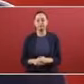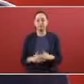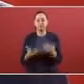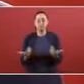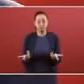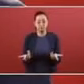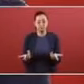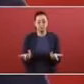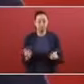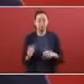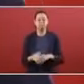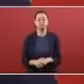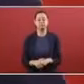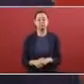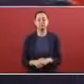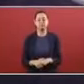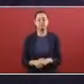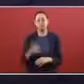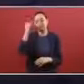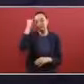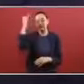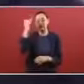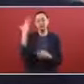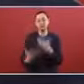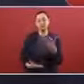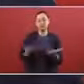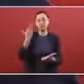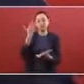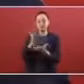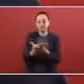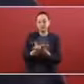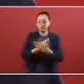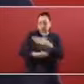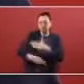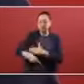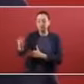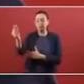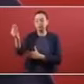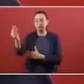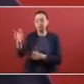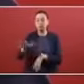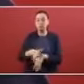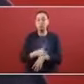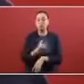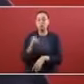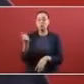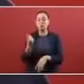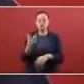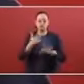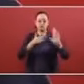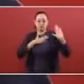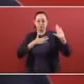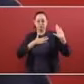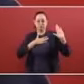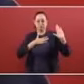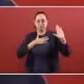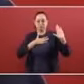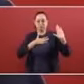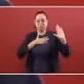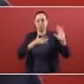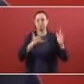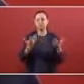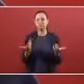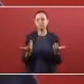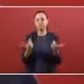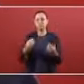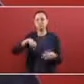Entonces, enviamos la iniciativa porque además fue un compromiso que hicimos que tiene que ver con